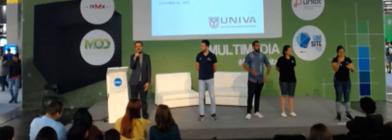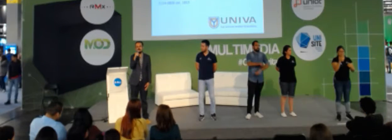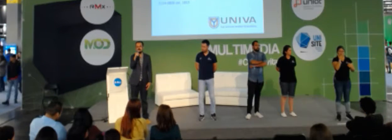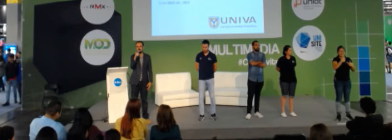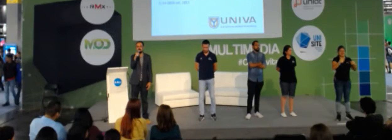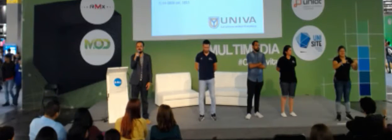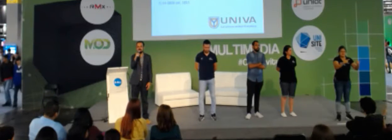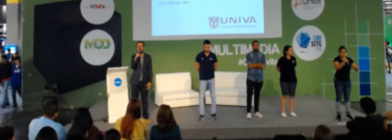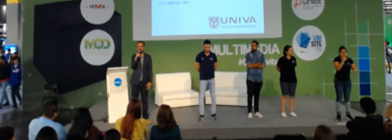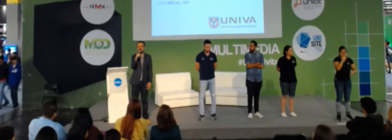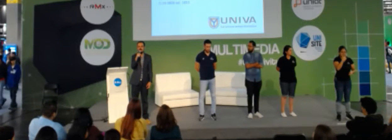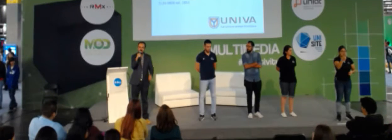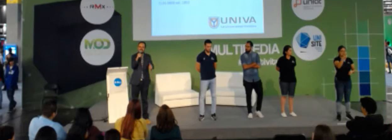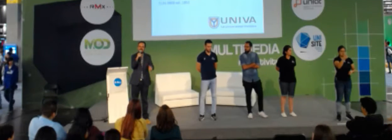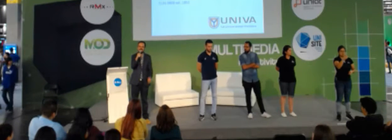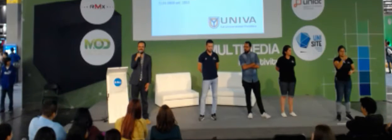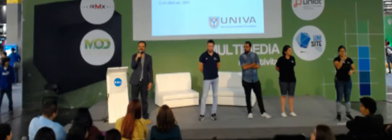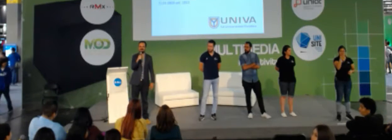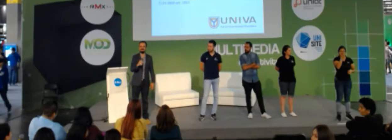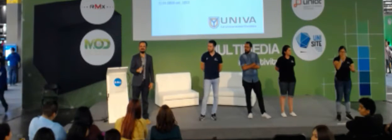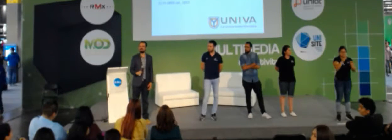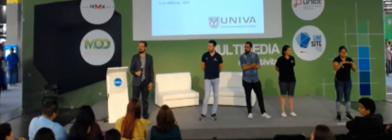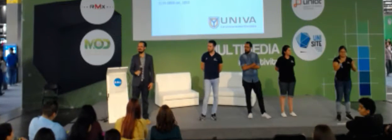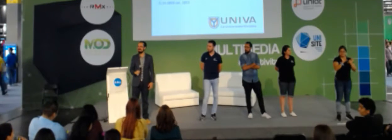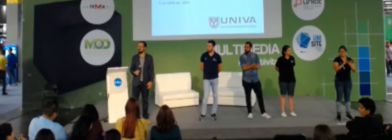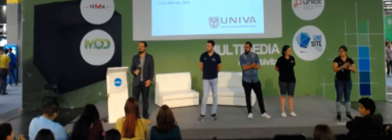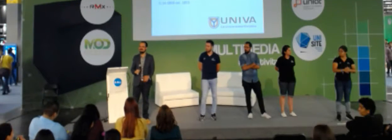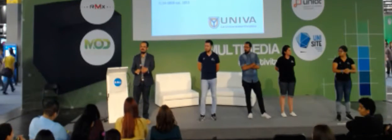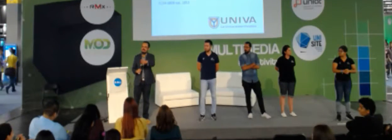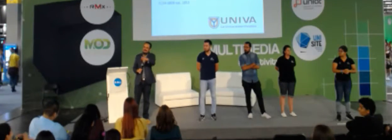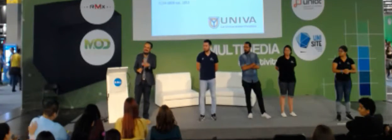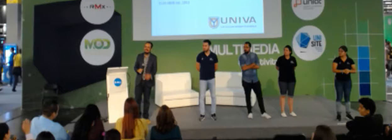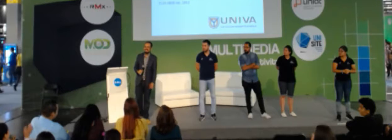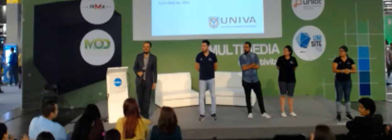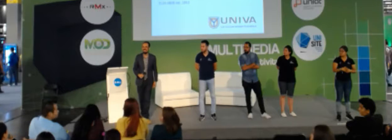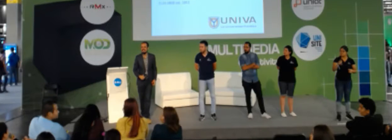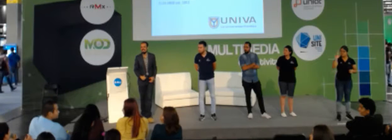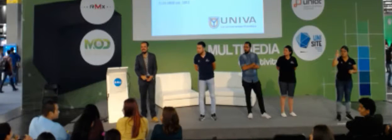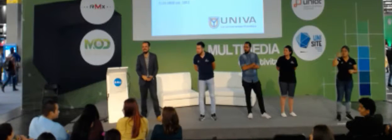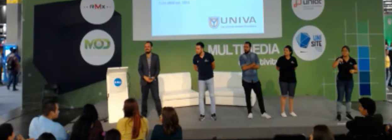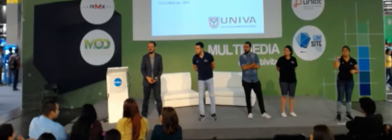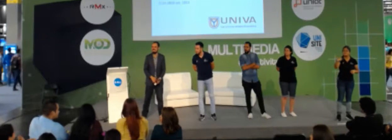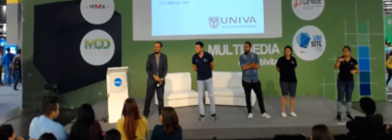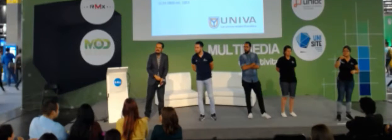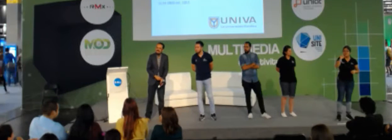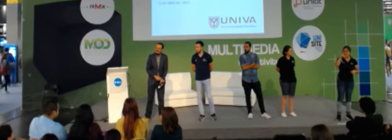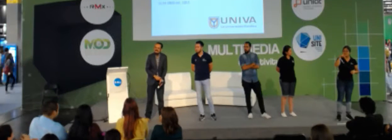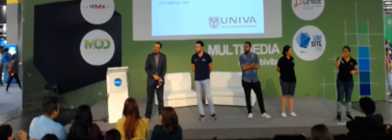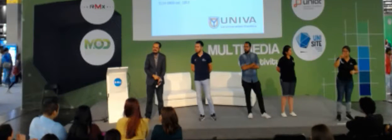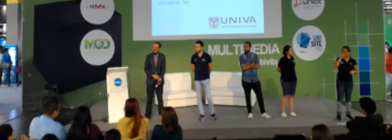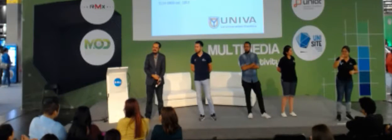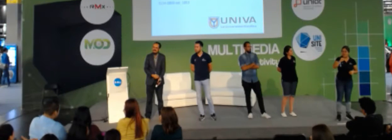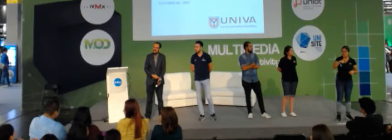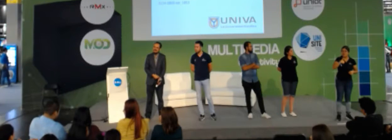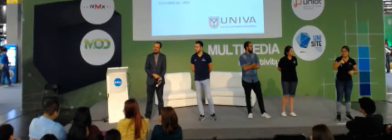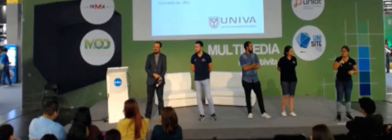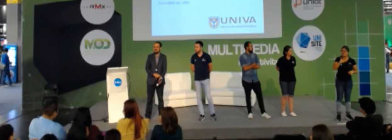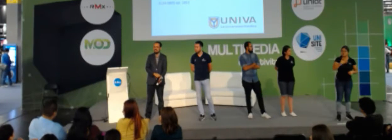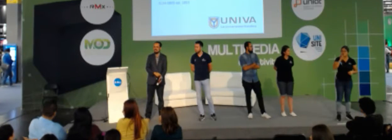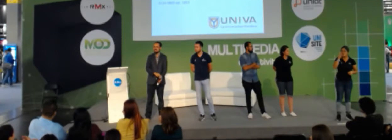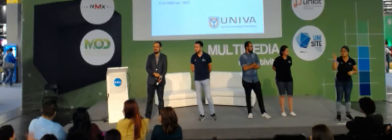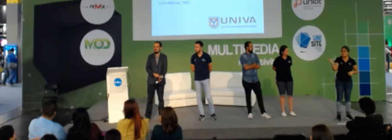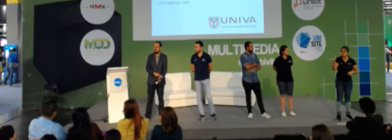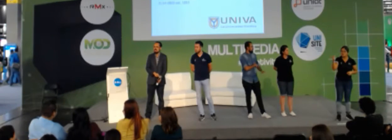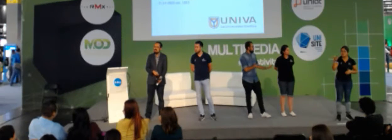necesario. Claro que sí. Hola, aquí. Mi nombre es Andrea y tengo una pregunta respecto a